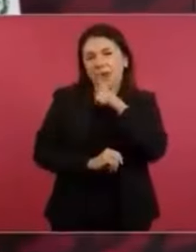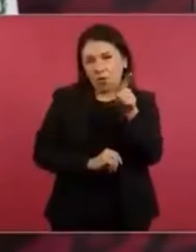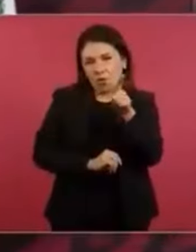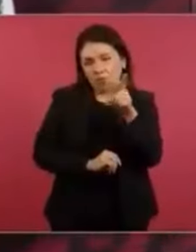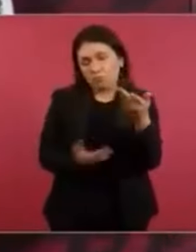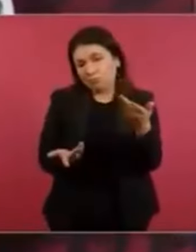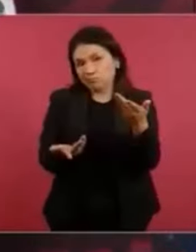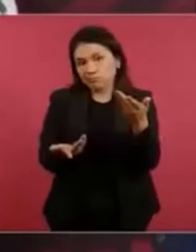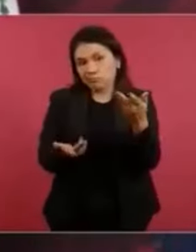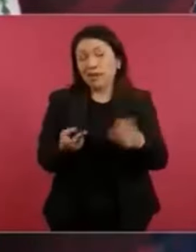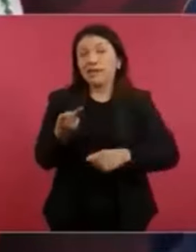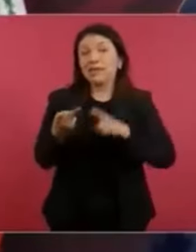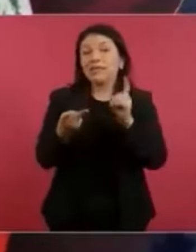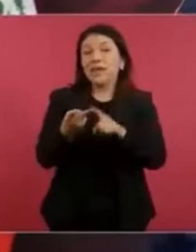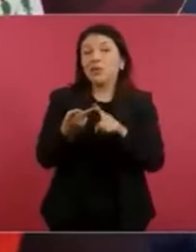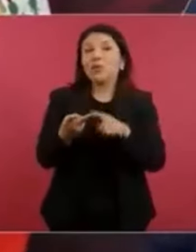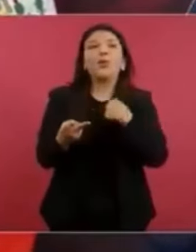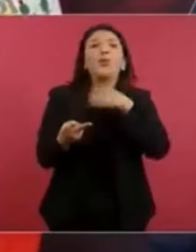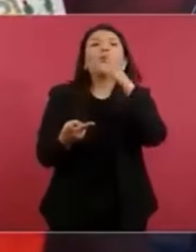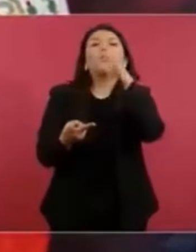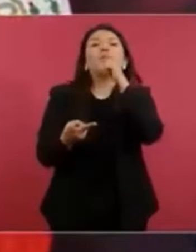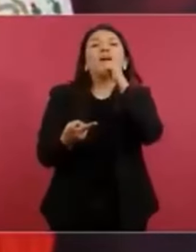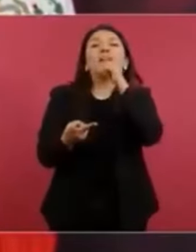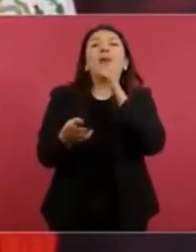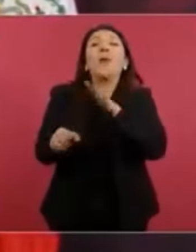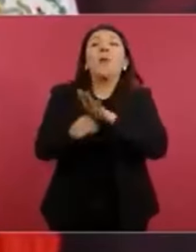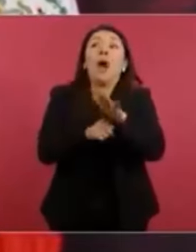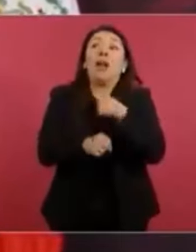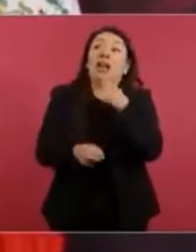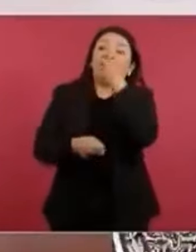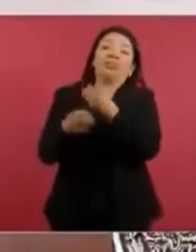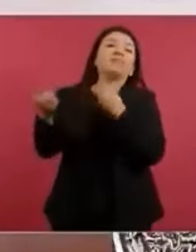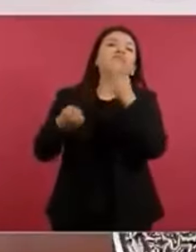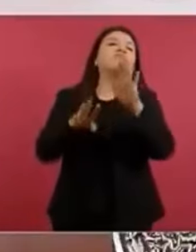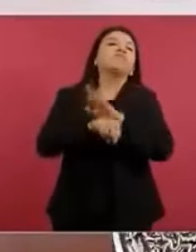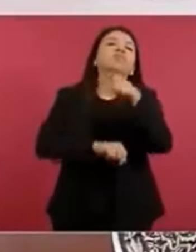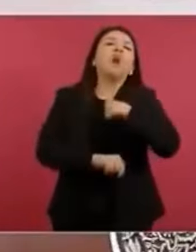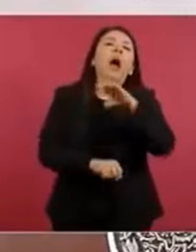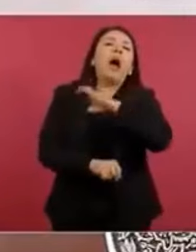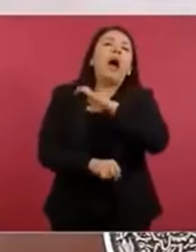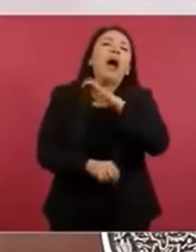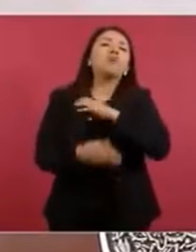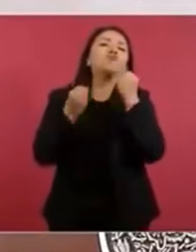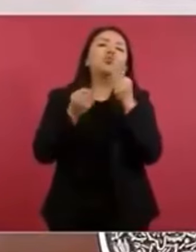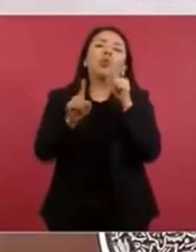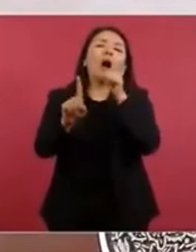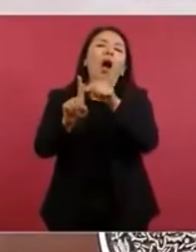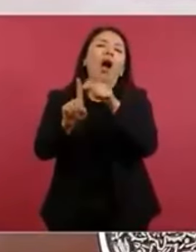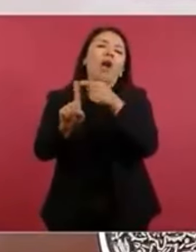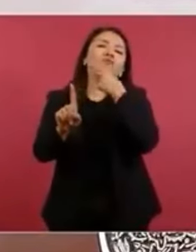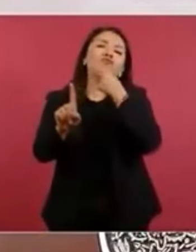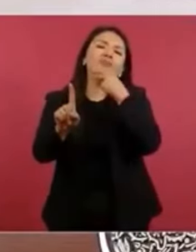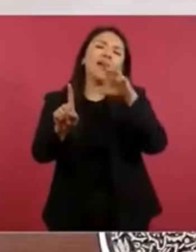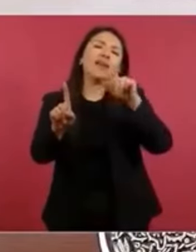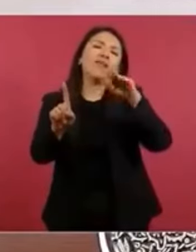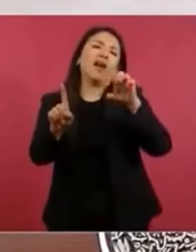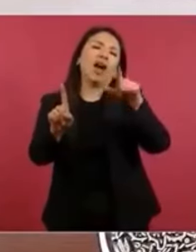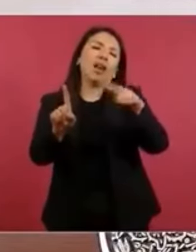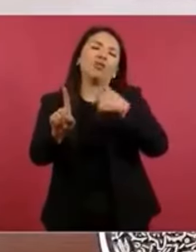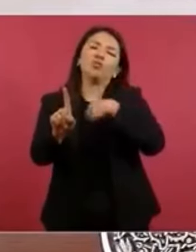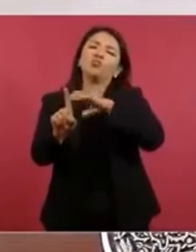lo segundo, pues no puedo ser objetivo porque quiero mucho a